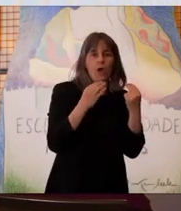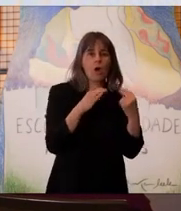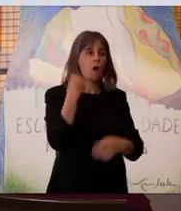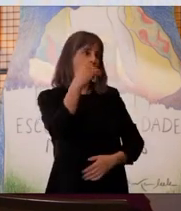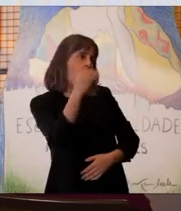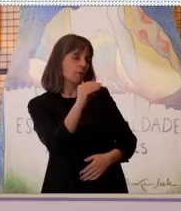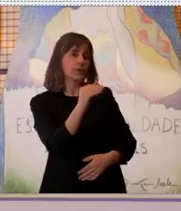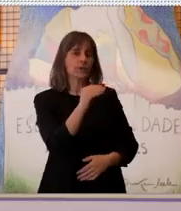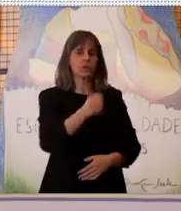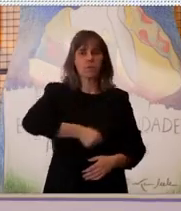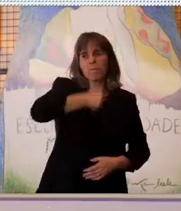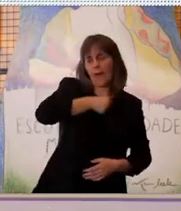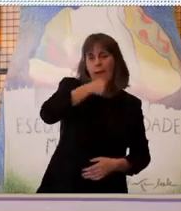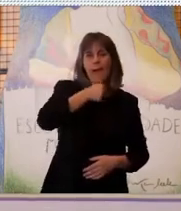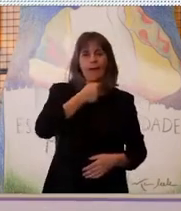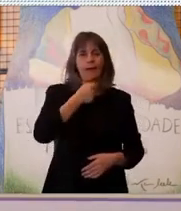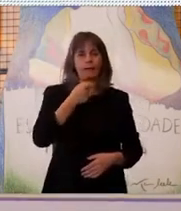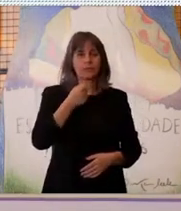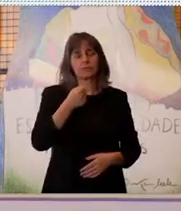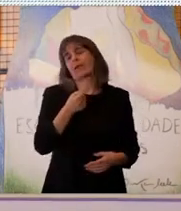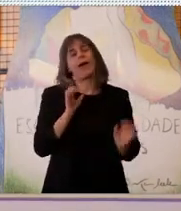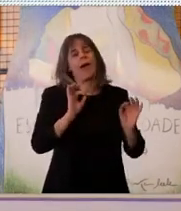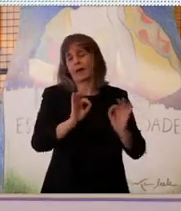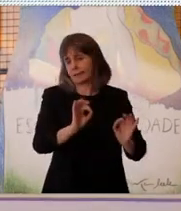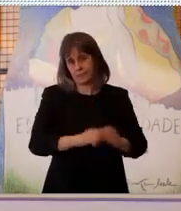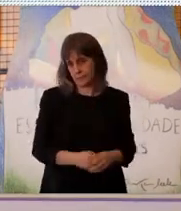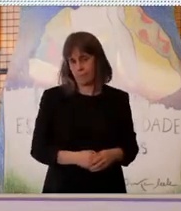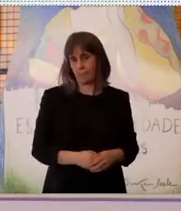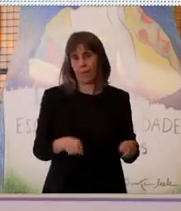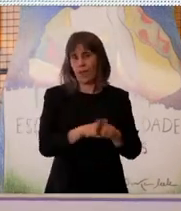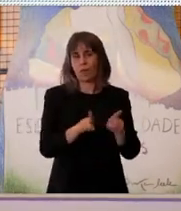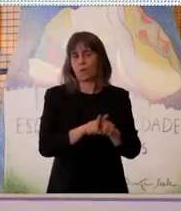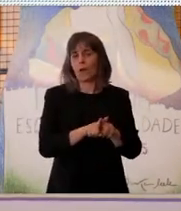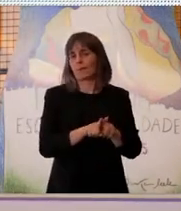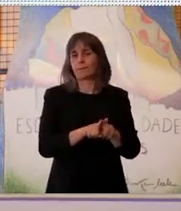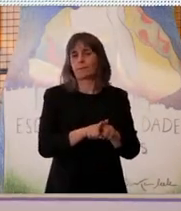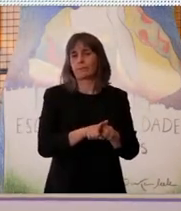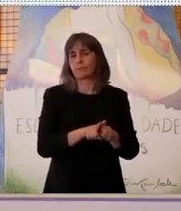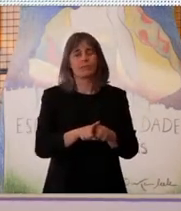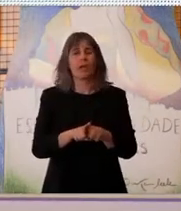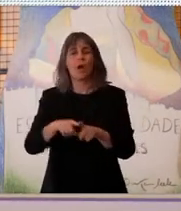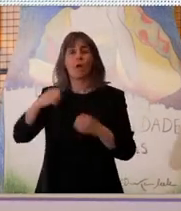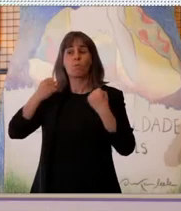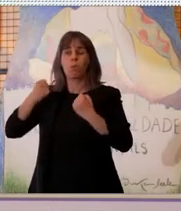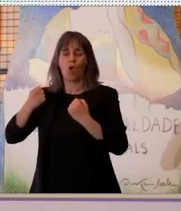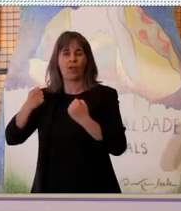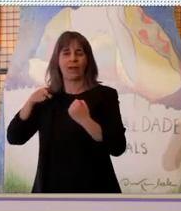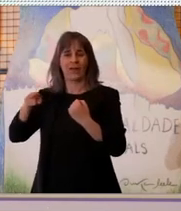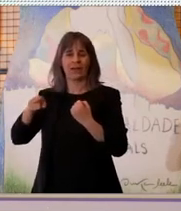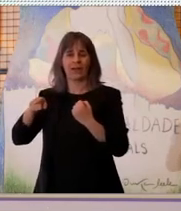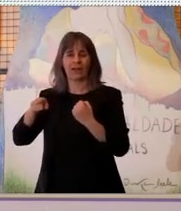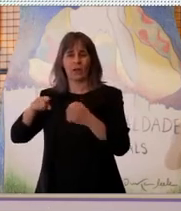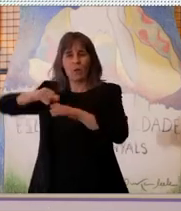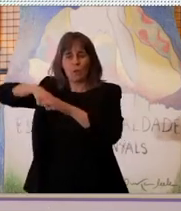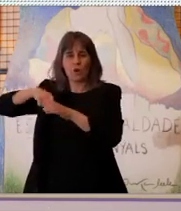o muy viejas todos o sea es así el armadura del poder realmente las virtudes